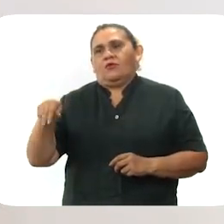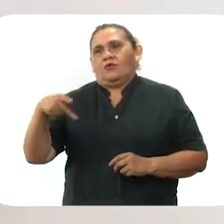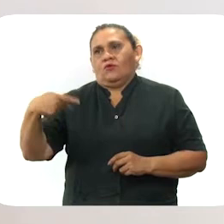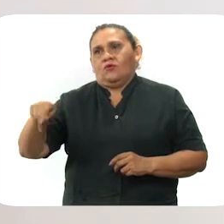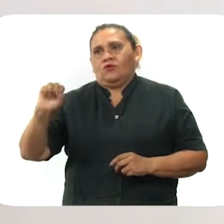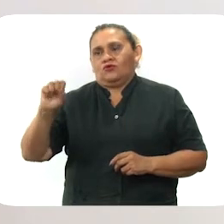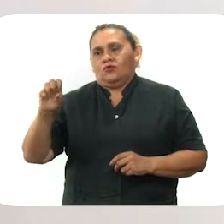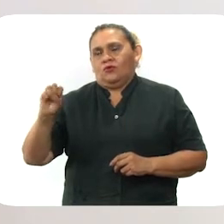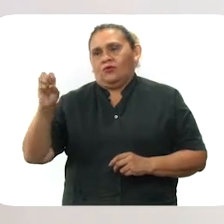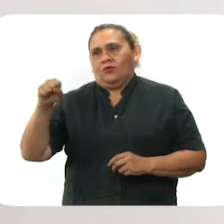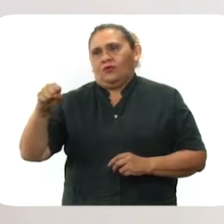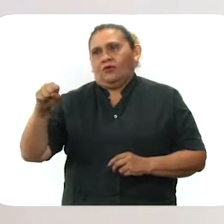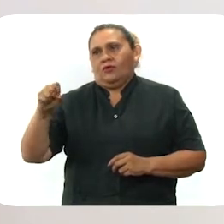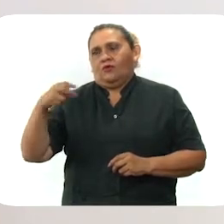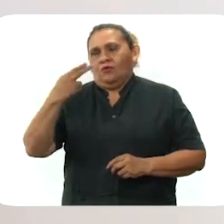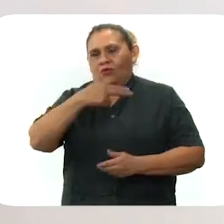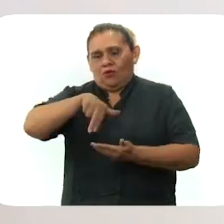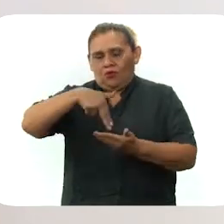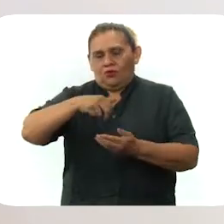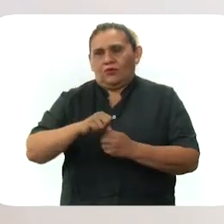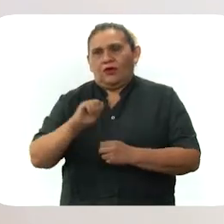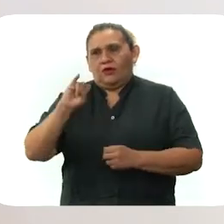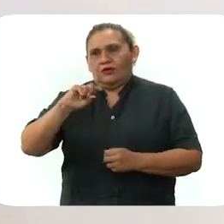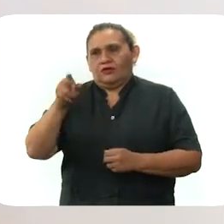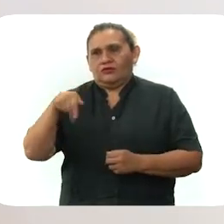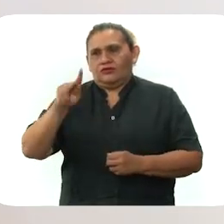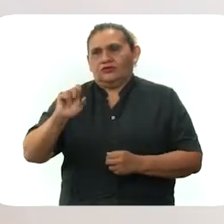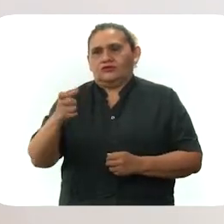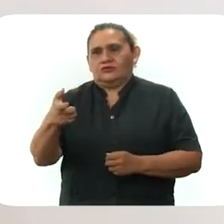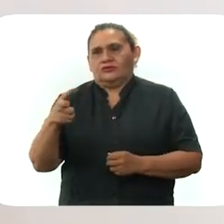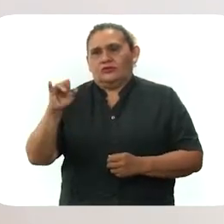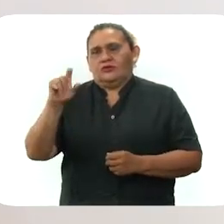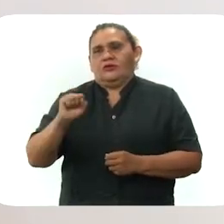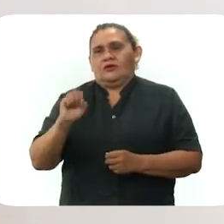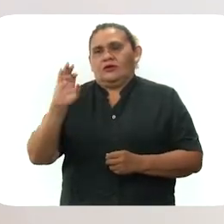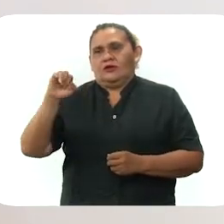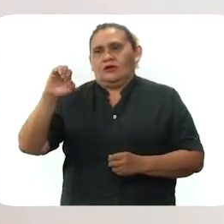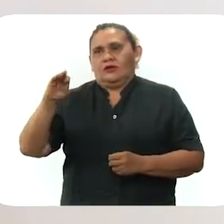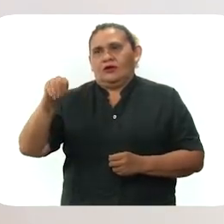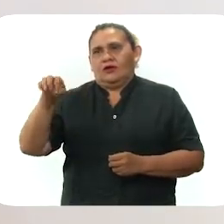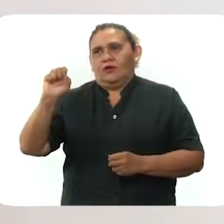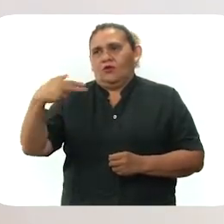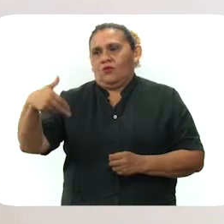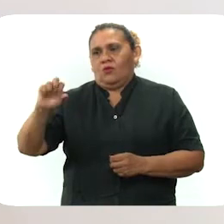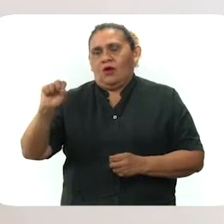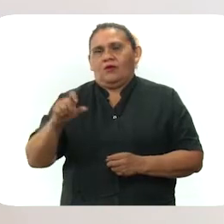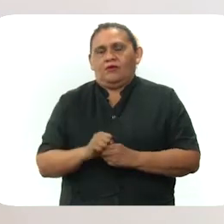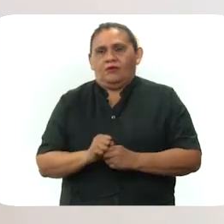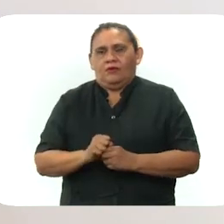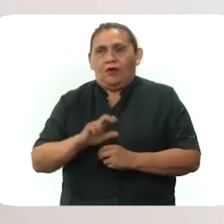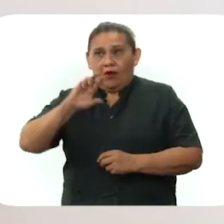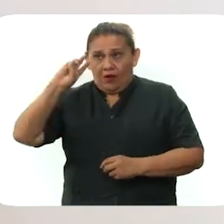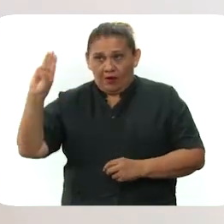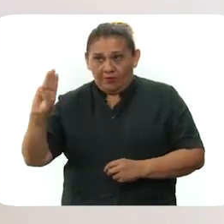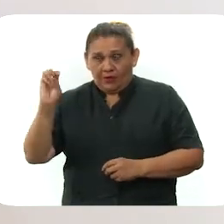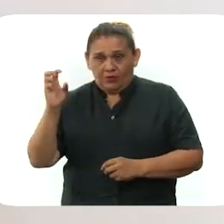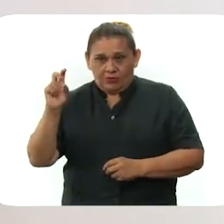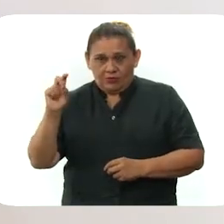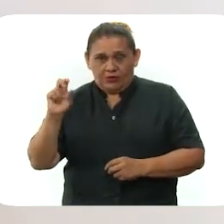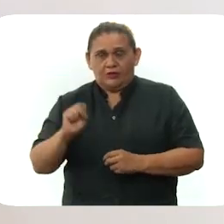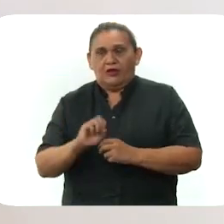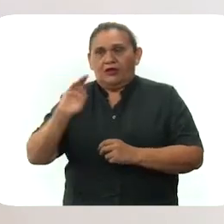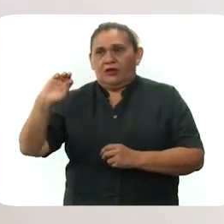Jomún, Jují, Junucmá, Ixil, Izamal, Cantunil, Cagua y Quinchil. El miércoles 30 de junio arrancará